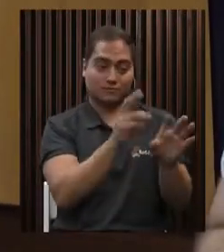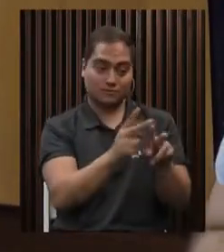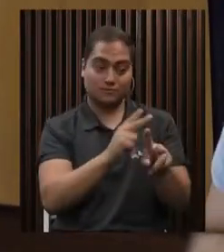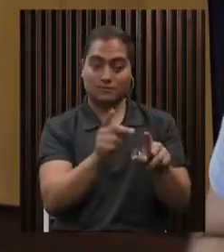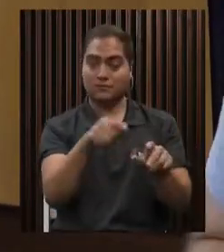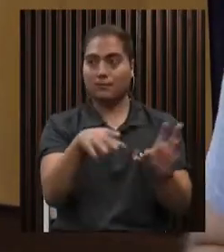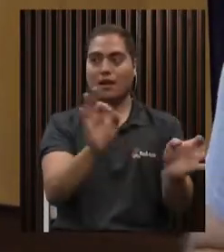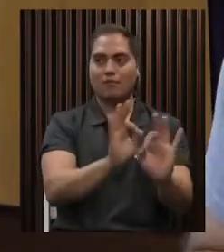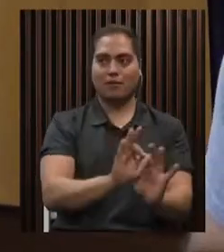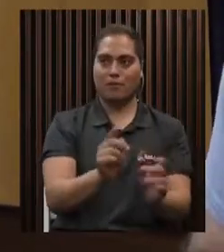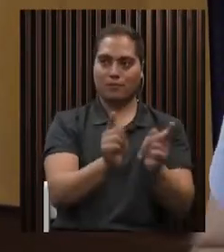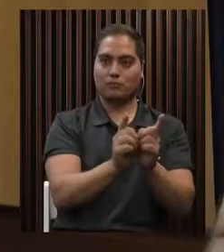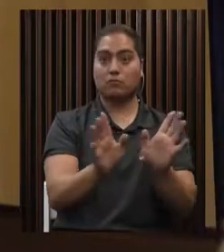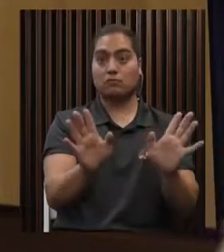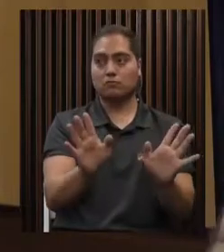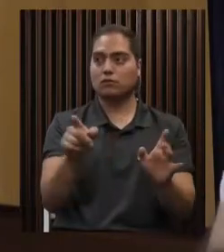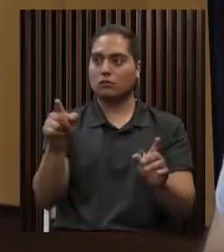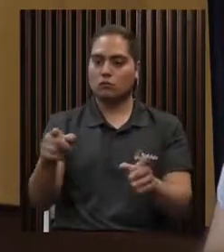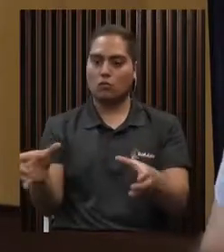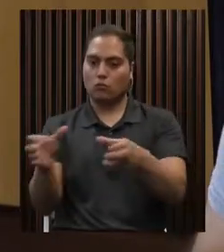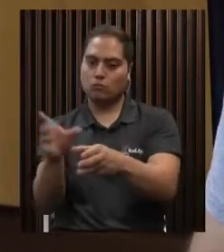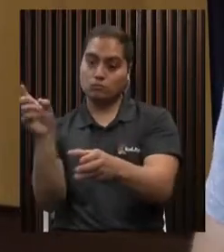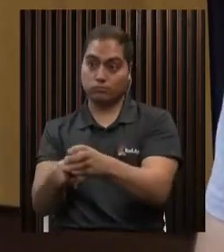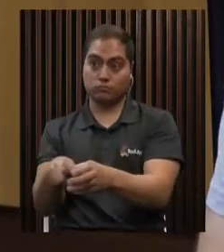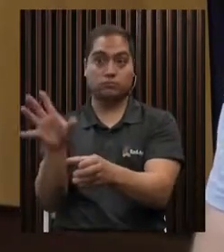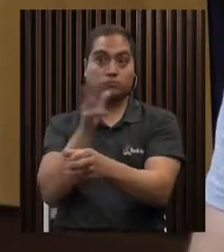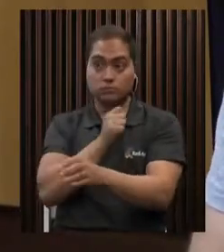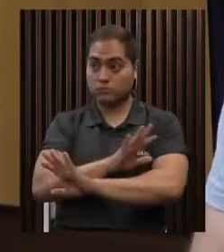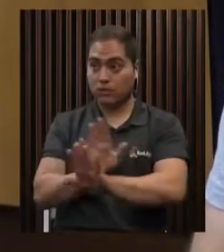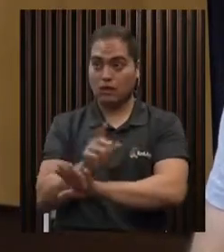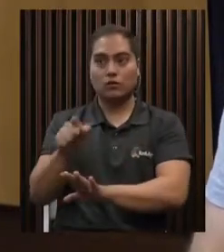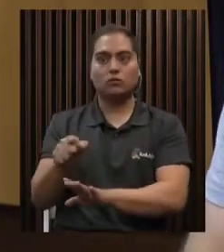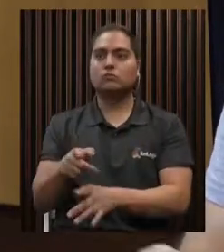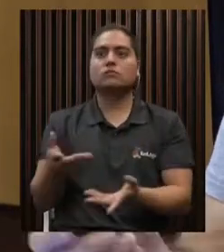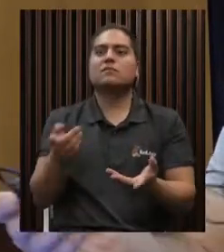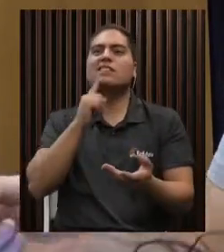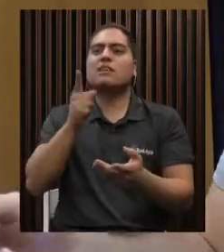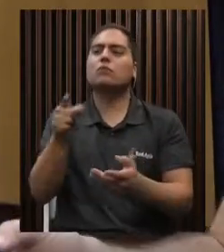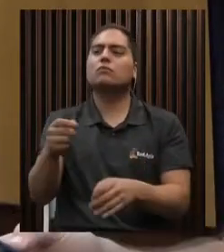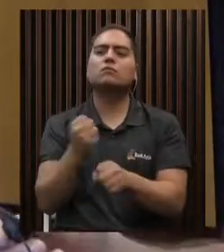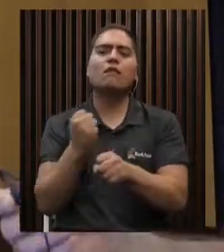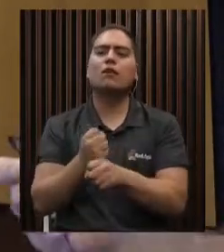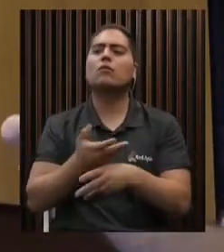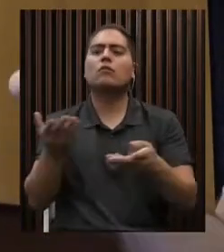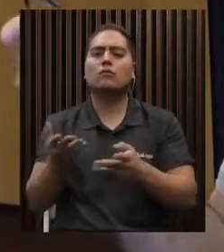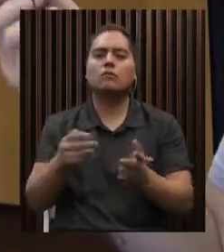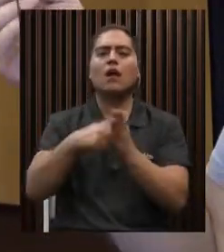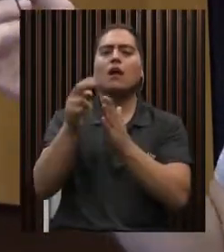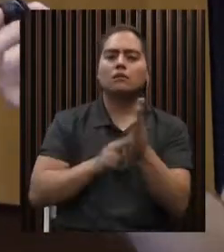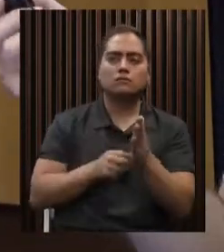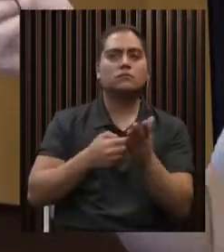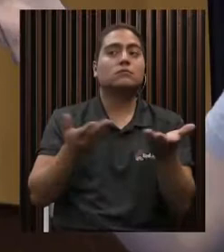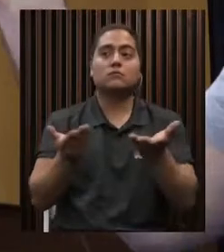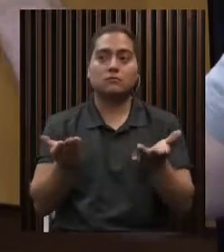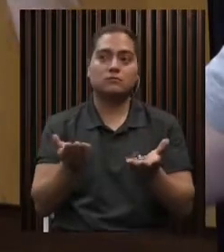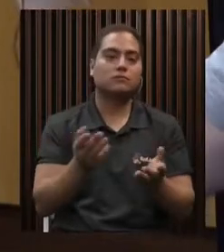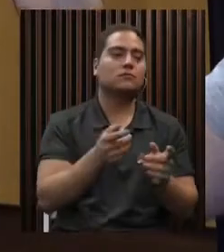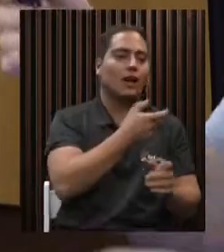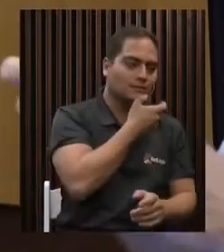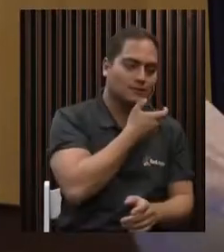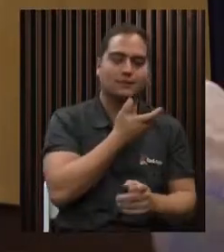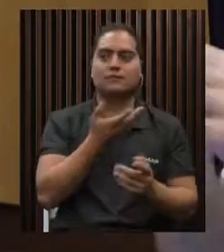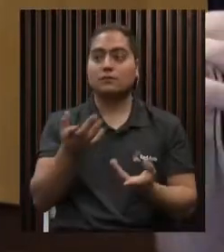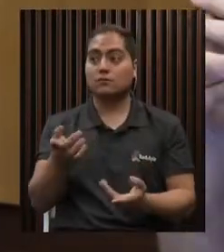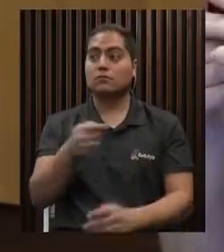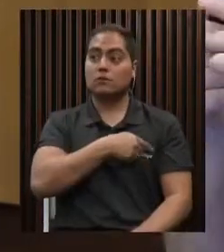organización, digan si es artista, si es un artista, qué tipo de trabajo hace. Biscuit. Diga su nombre,